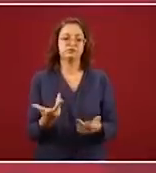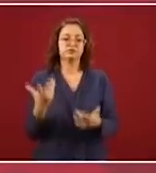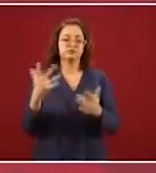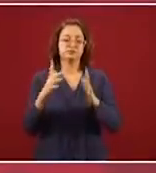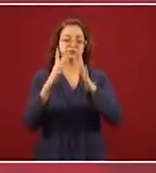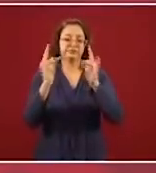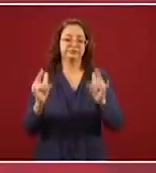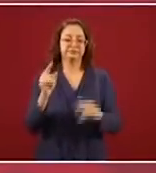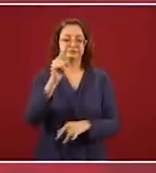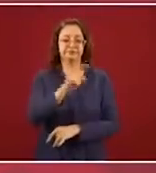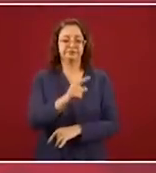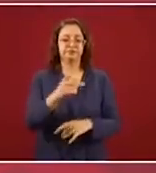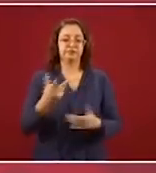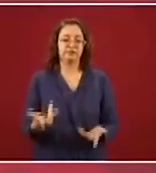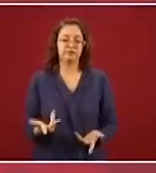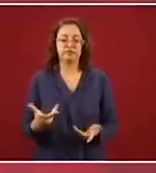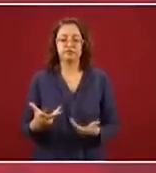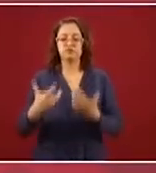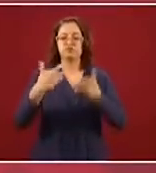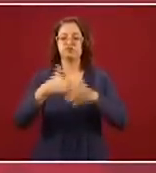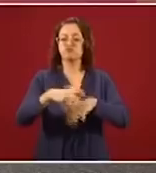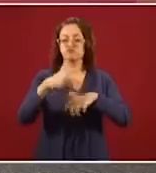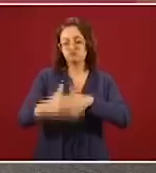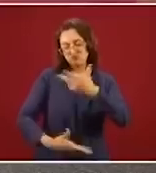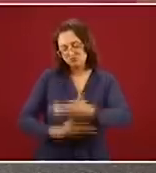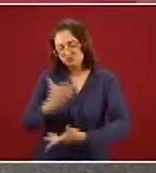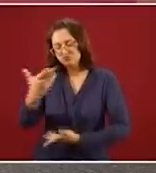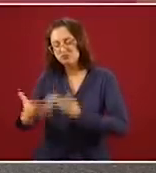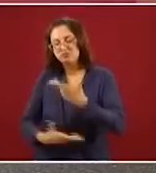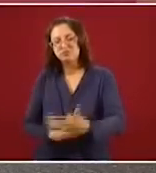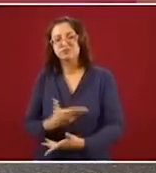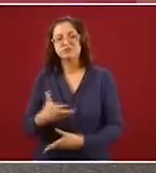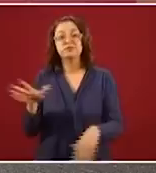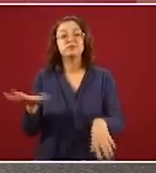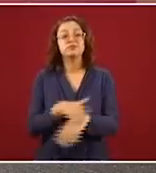¿no? Querían vender helicópteros.